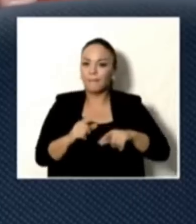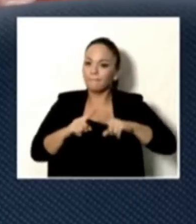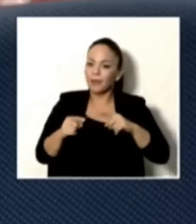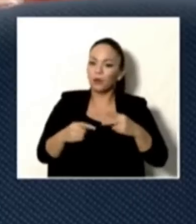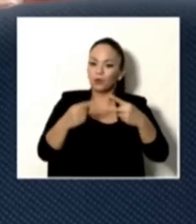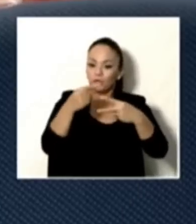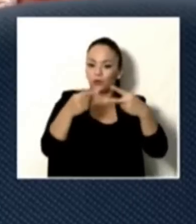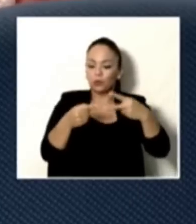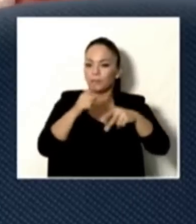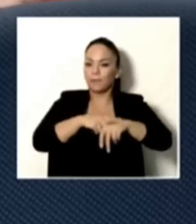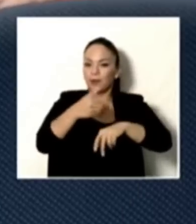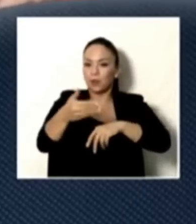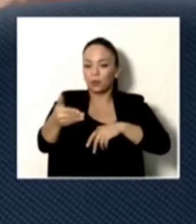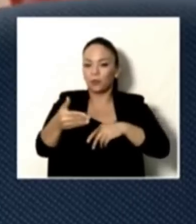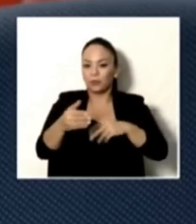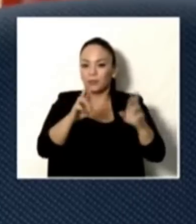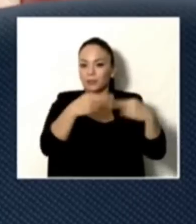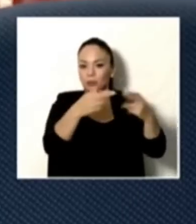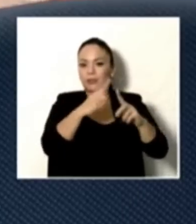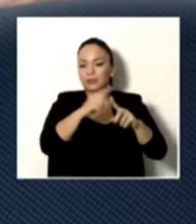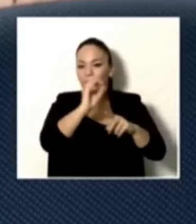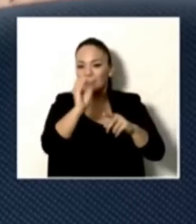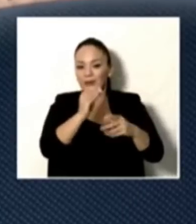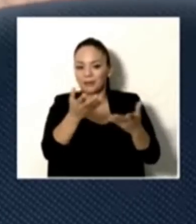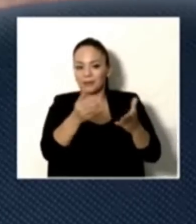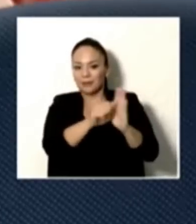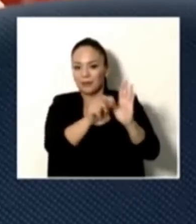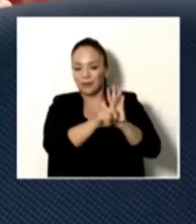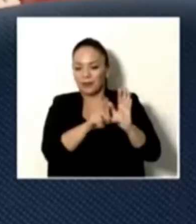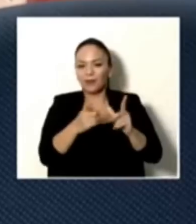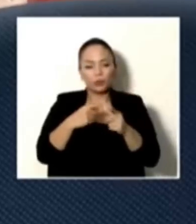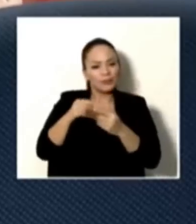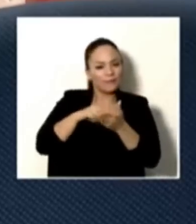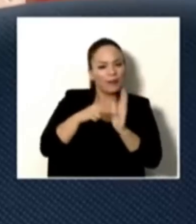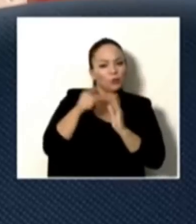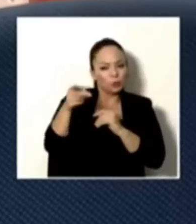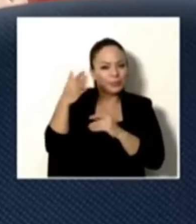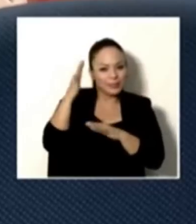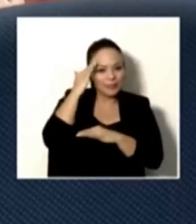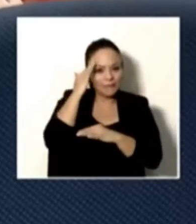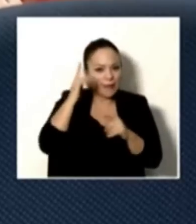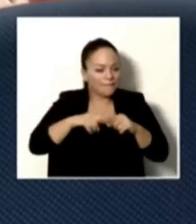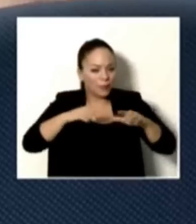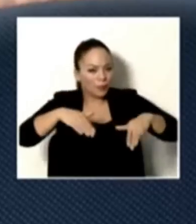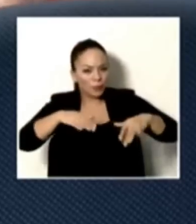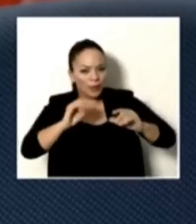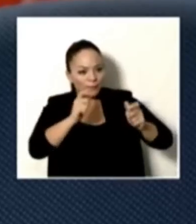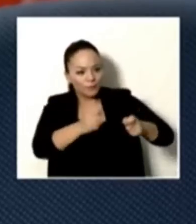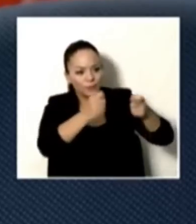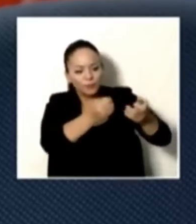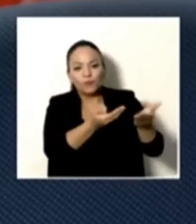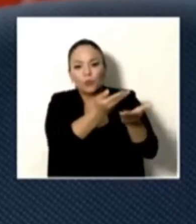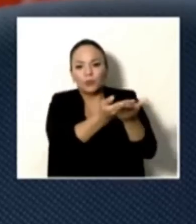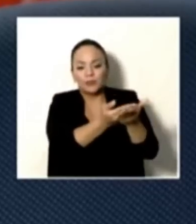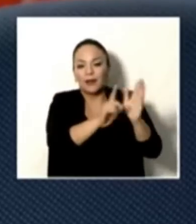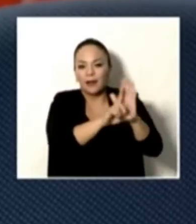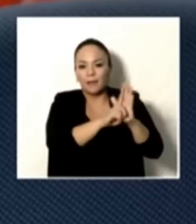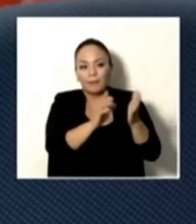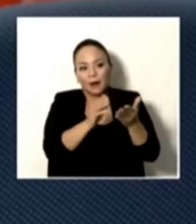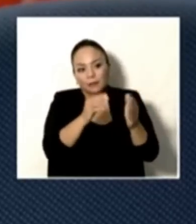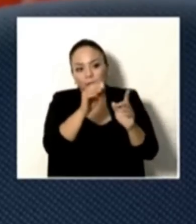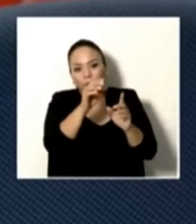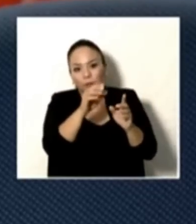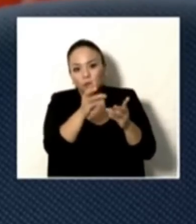2 periodos de sesiones extraordinarias en el Congreso. Entonces, sí sabían, pero tampoco presentaron ninguna propuesta de ley para enmendar lo que la